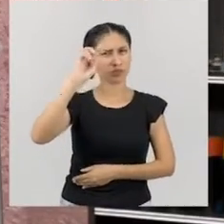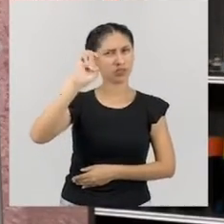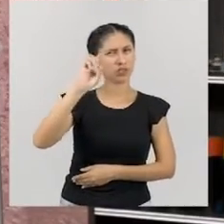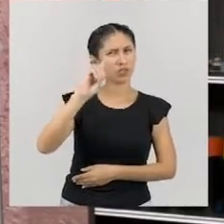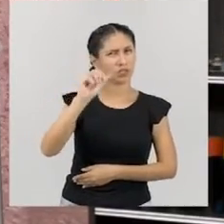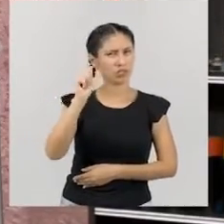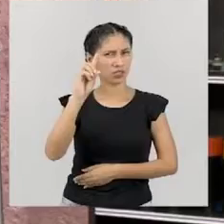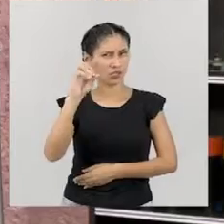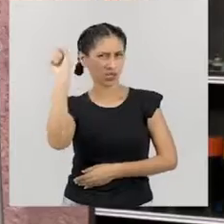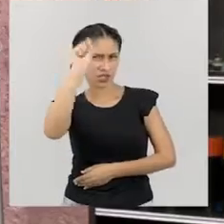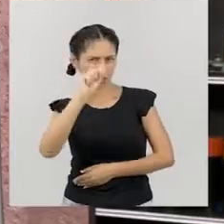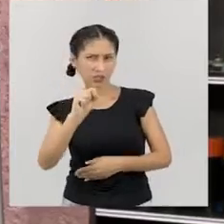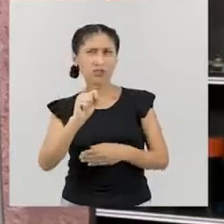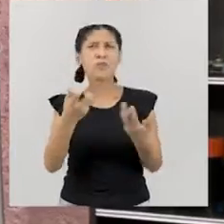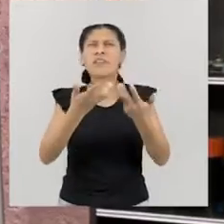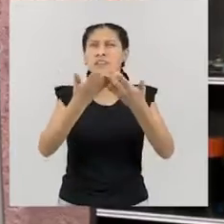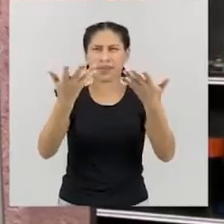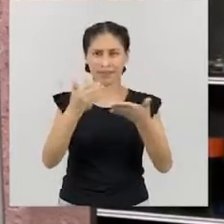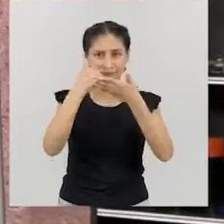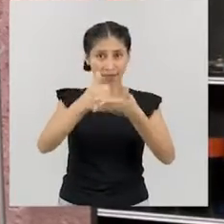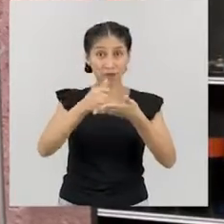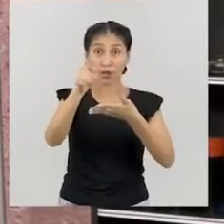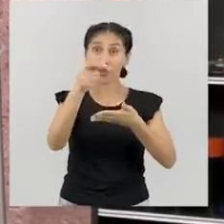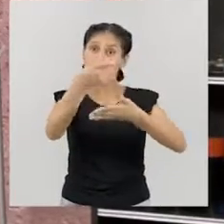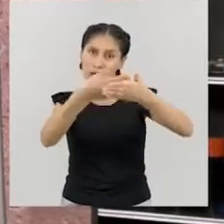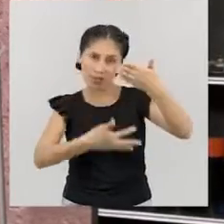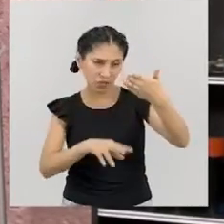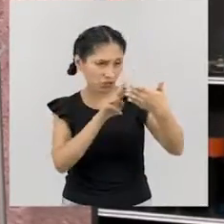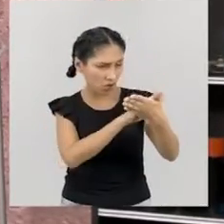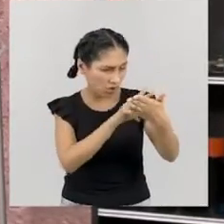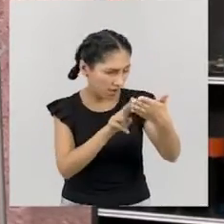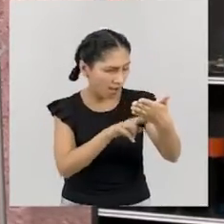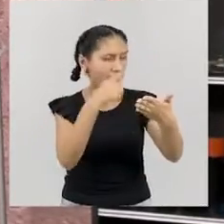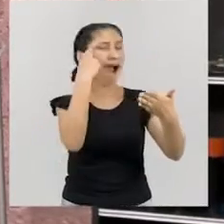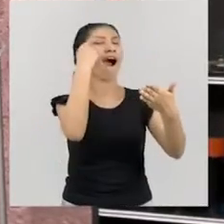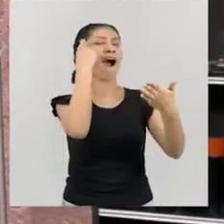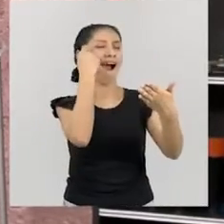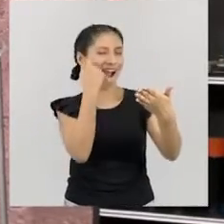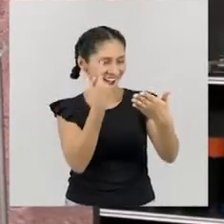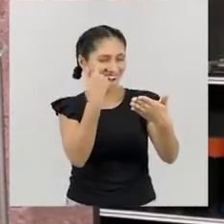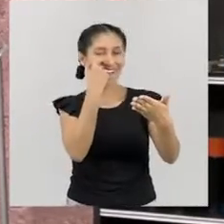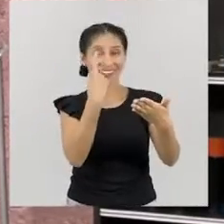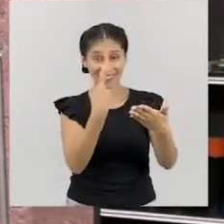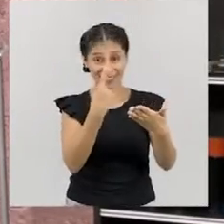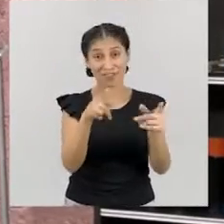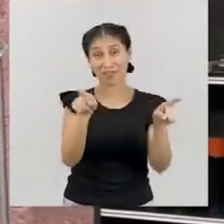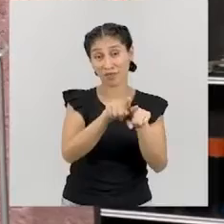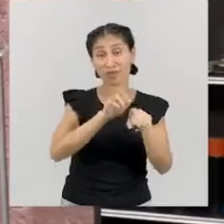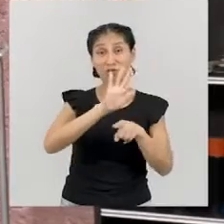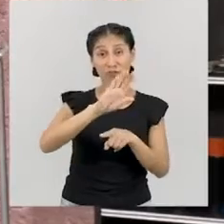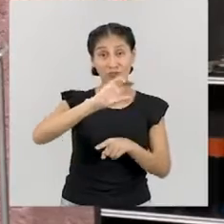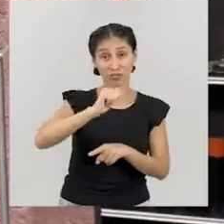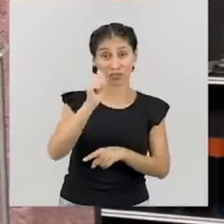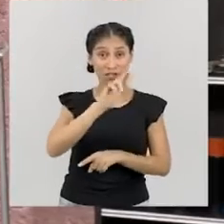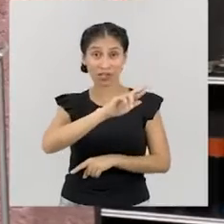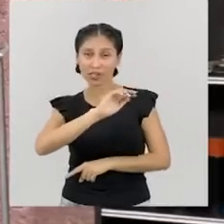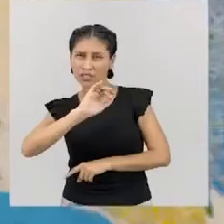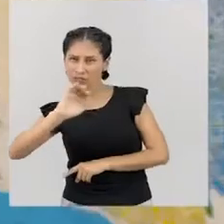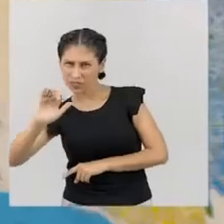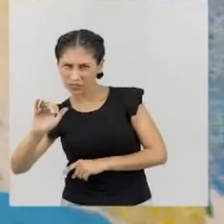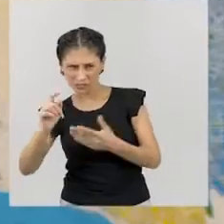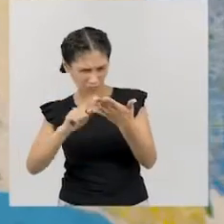requisitos que poseen los textos para tener sentido, y las características están relacionadas con la construcción del texto en